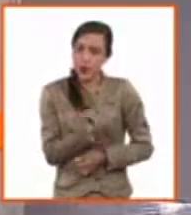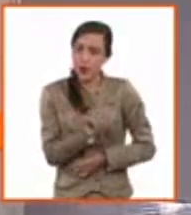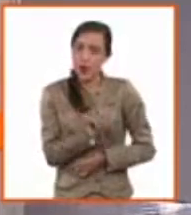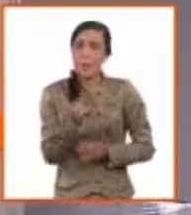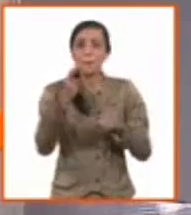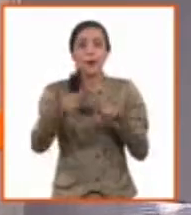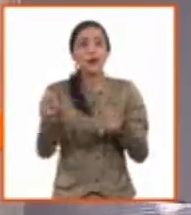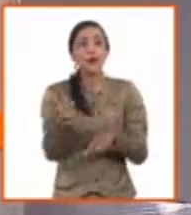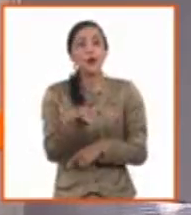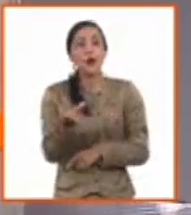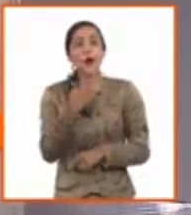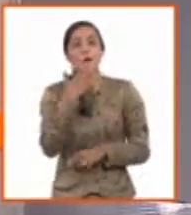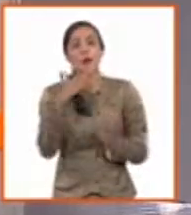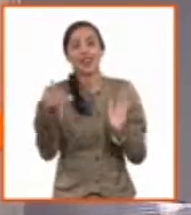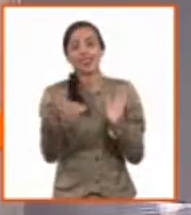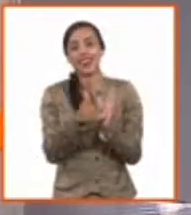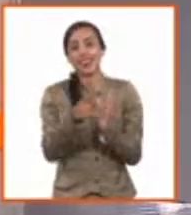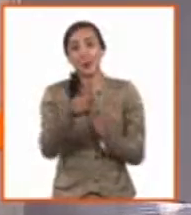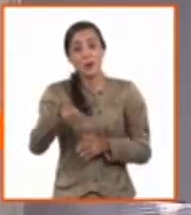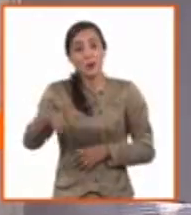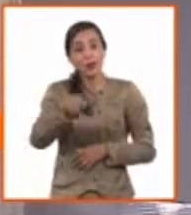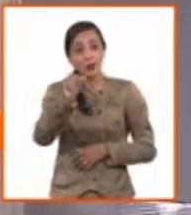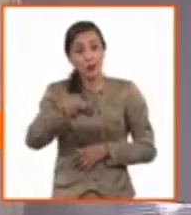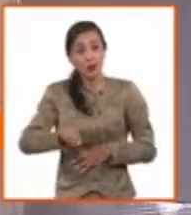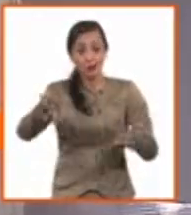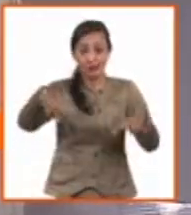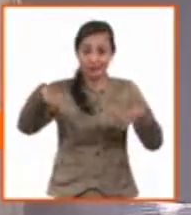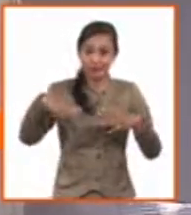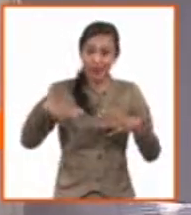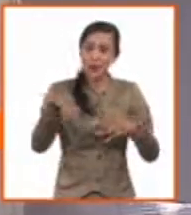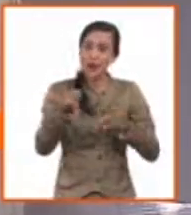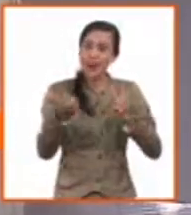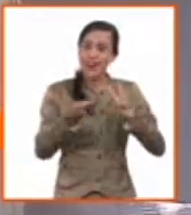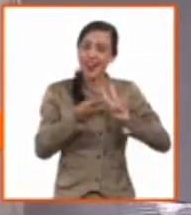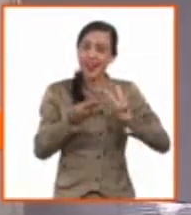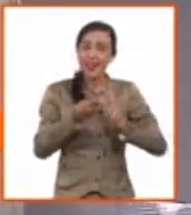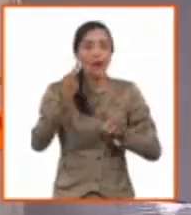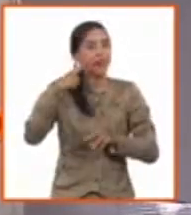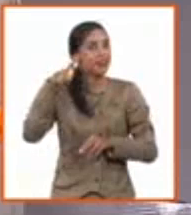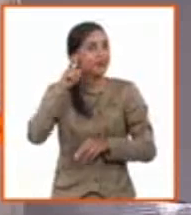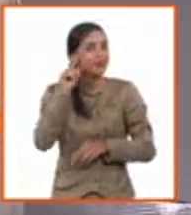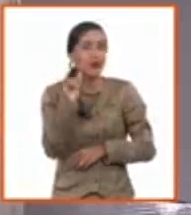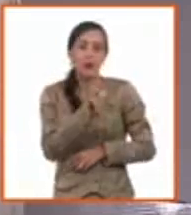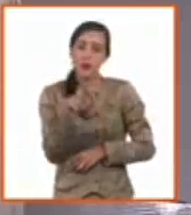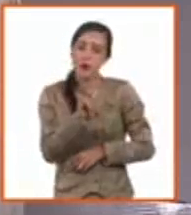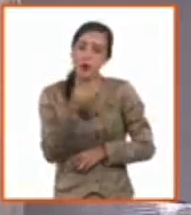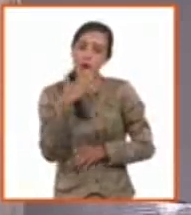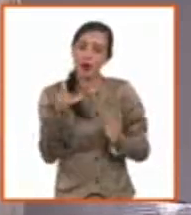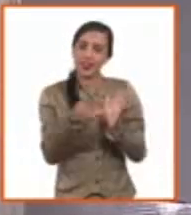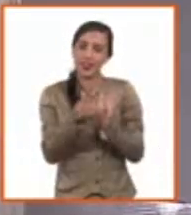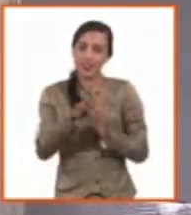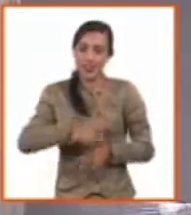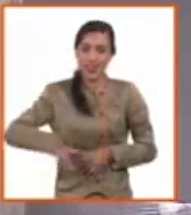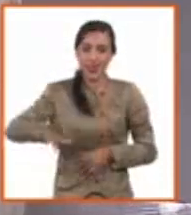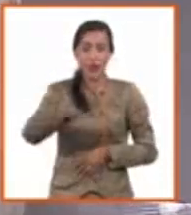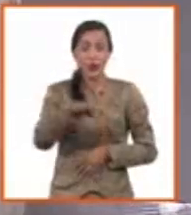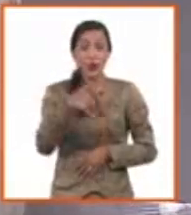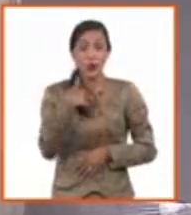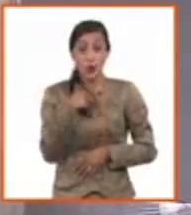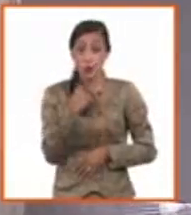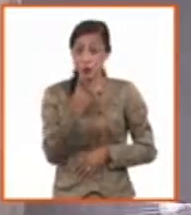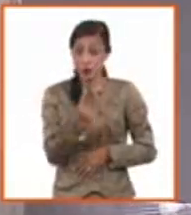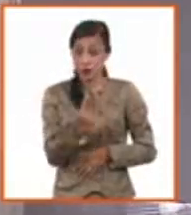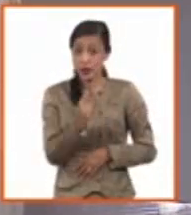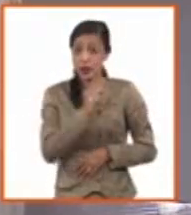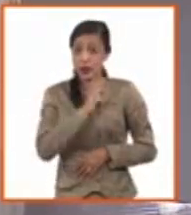y bueno por supuesto que buenas tardes a todos los televidentes y radioyentes que nos acompañan en el espacio yo tendría que empezar